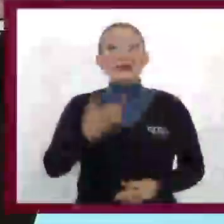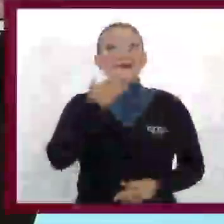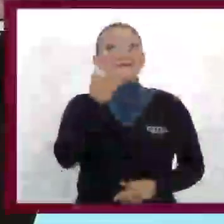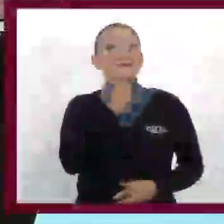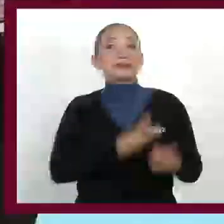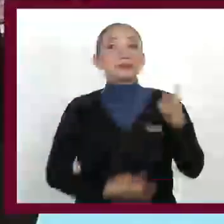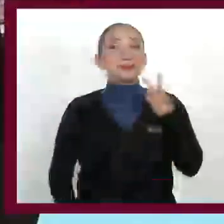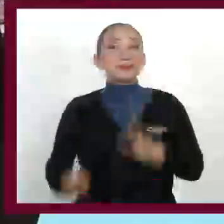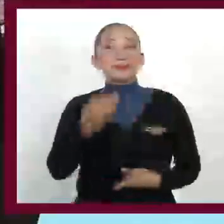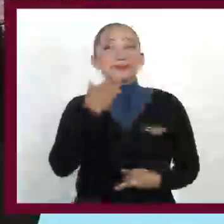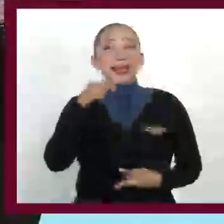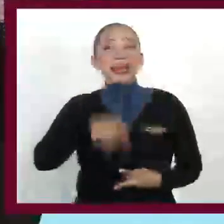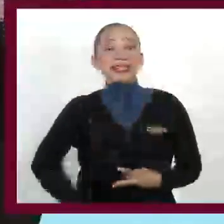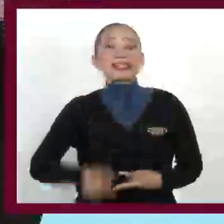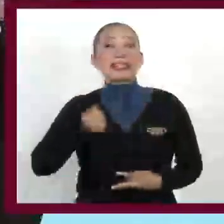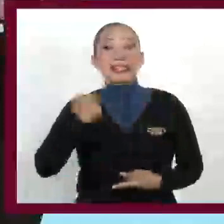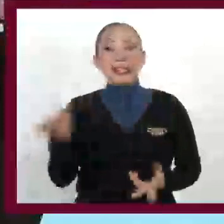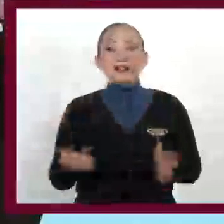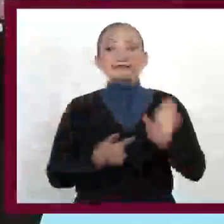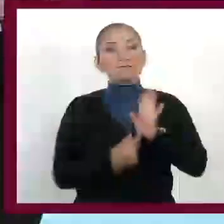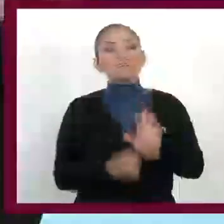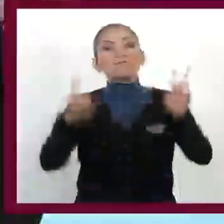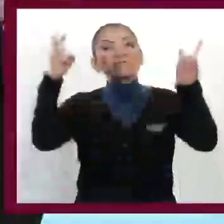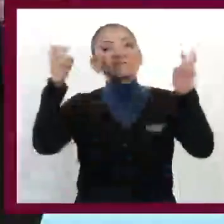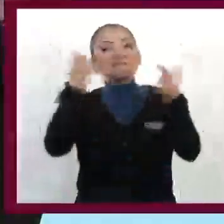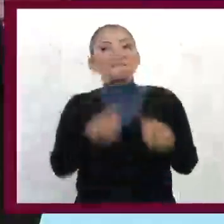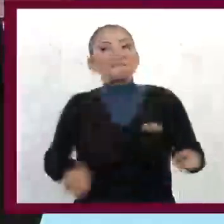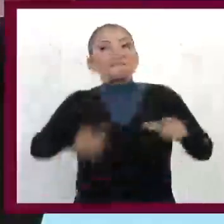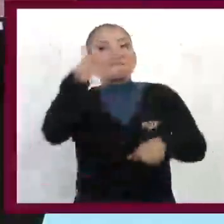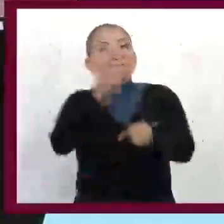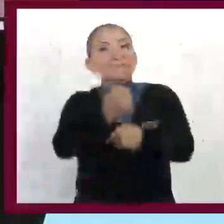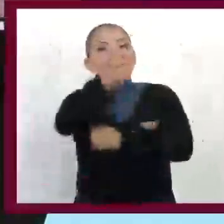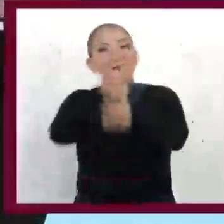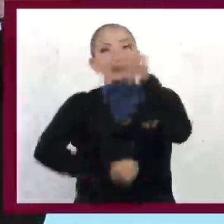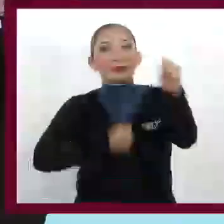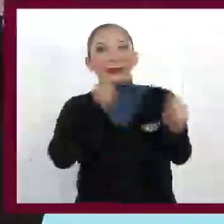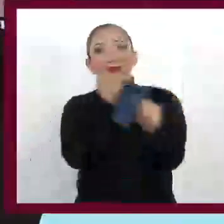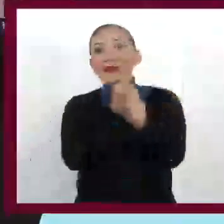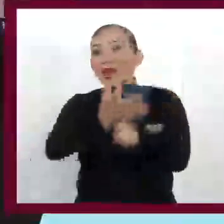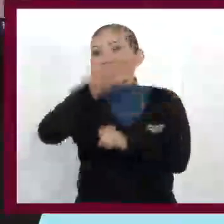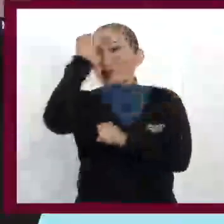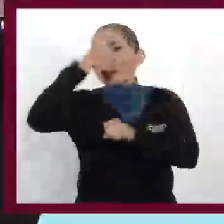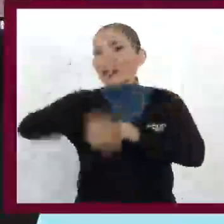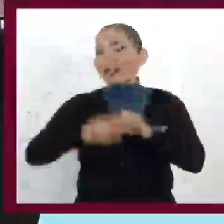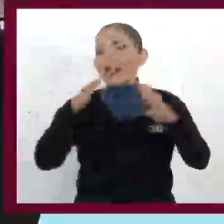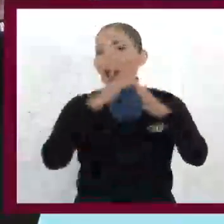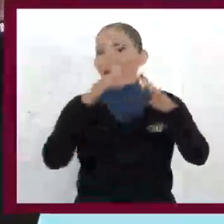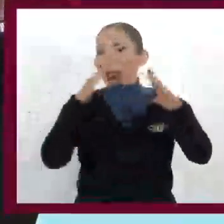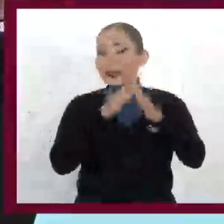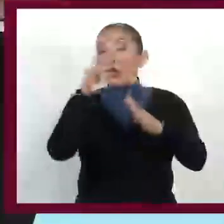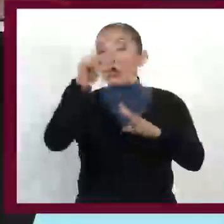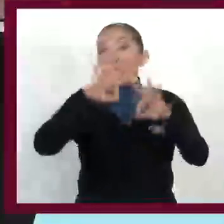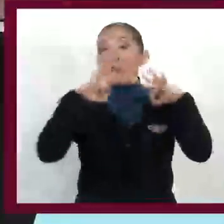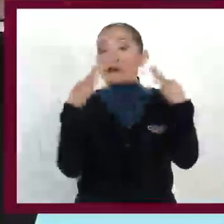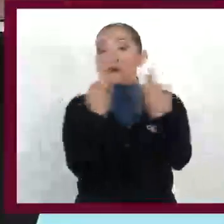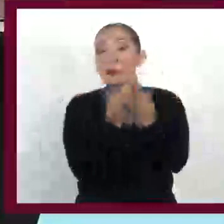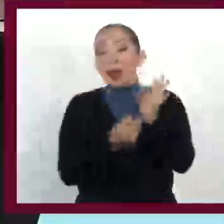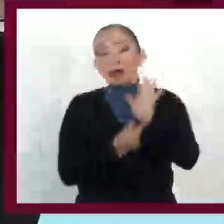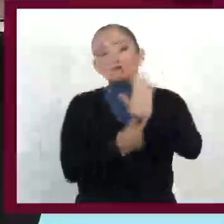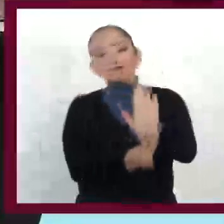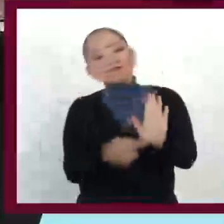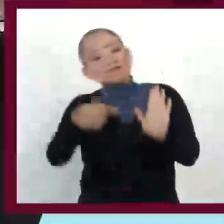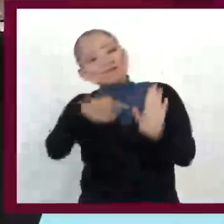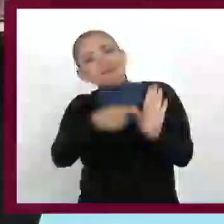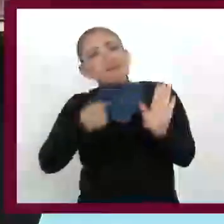y bienvenidos a una emisión más de la asignatura de música, primer grado por Aprende en Casa. Una alternativa que brinda